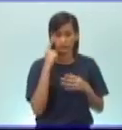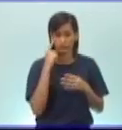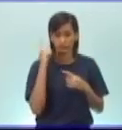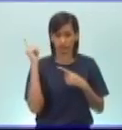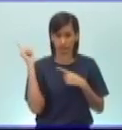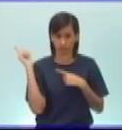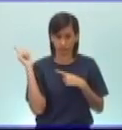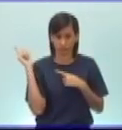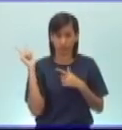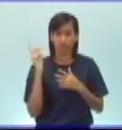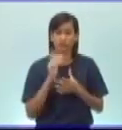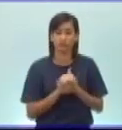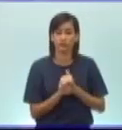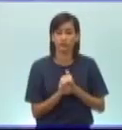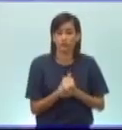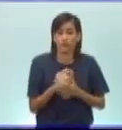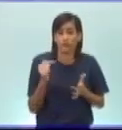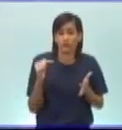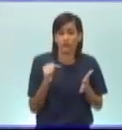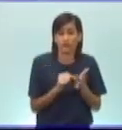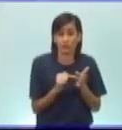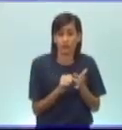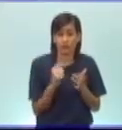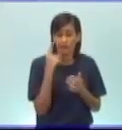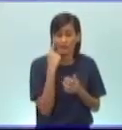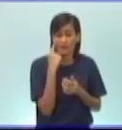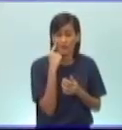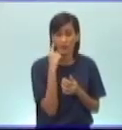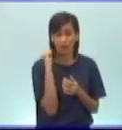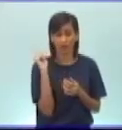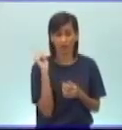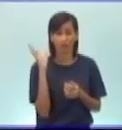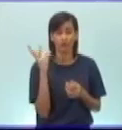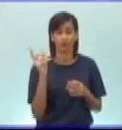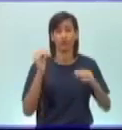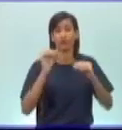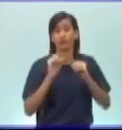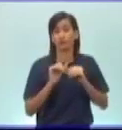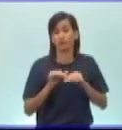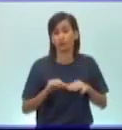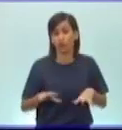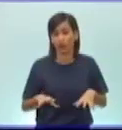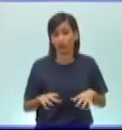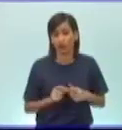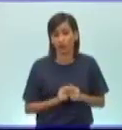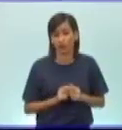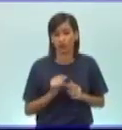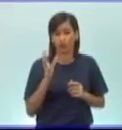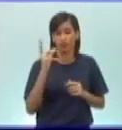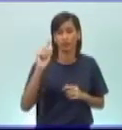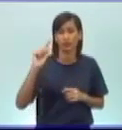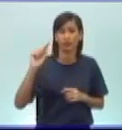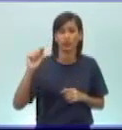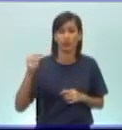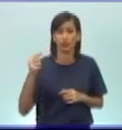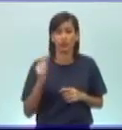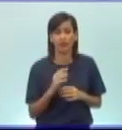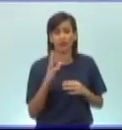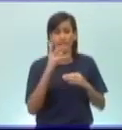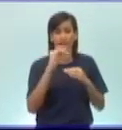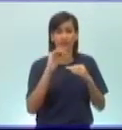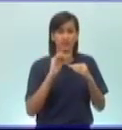Insistimos primero en que cuando aparecen números naturales, expresiones decimales y